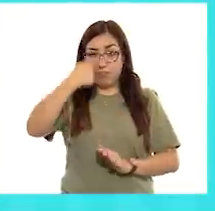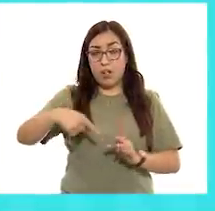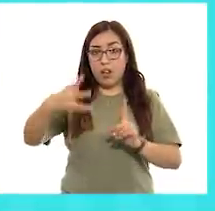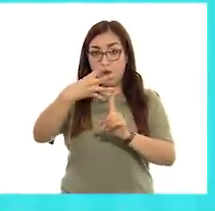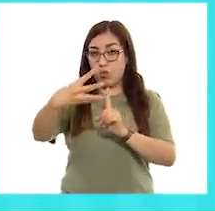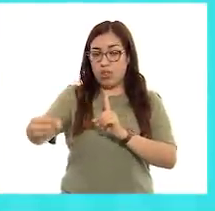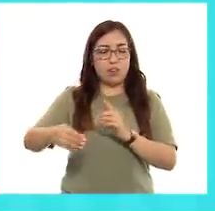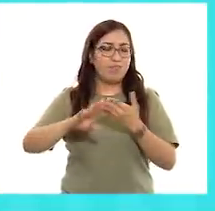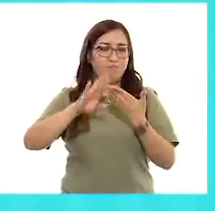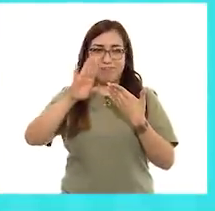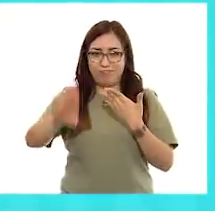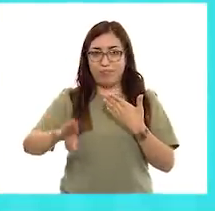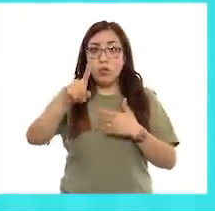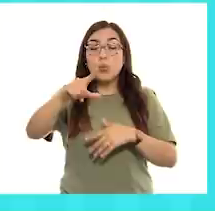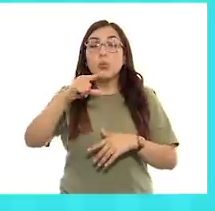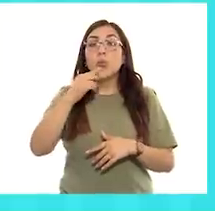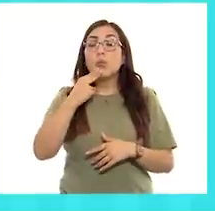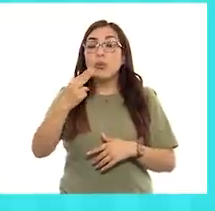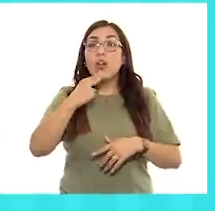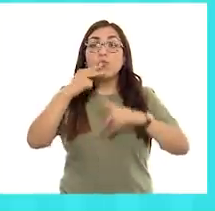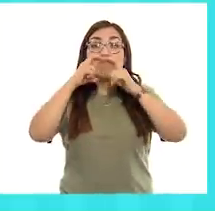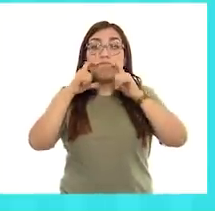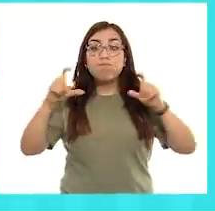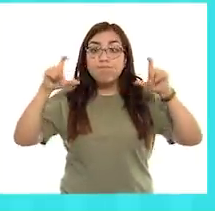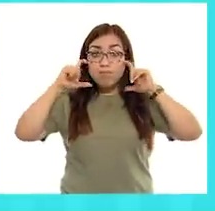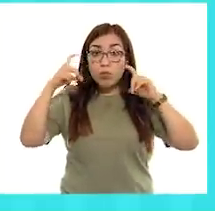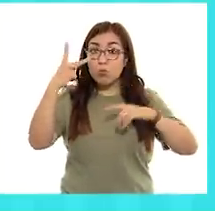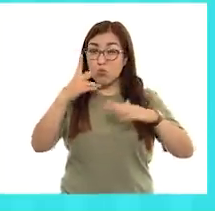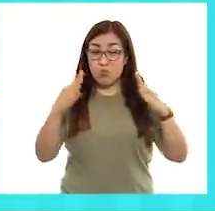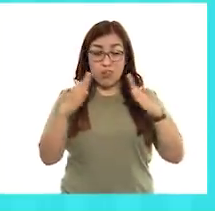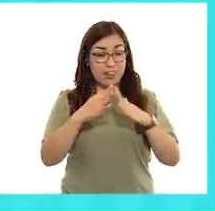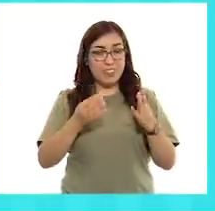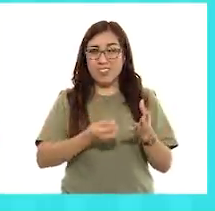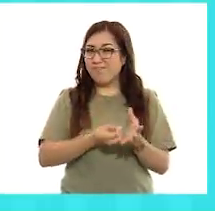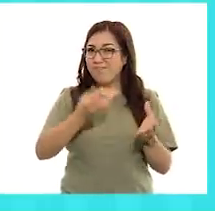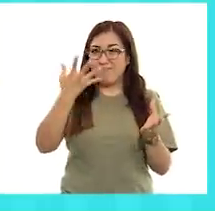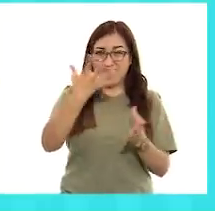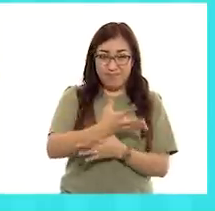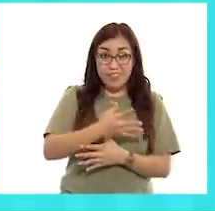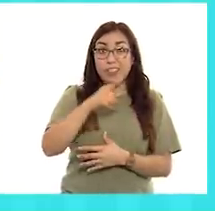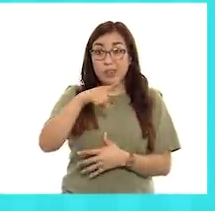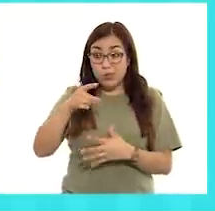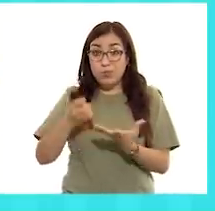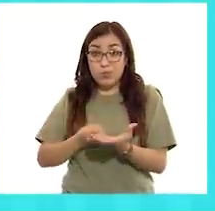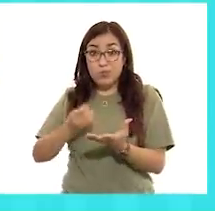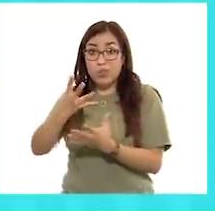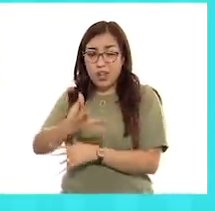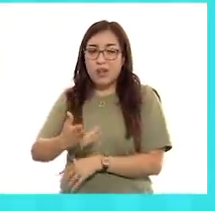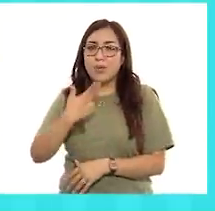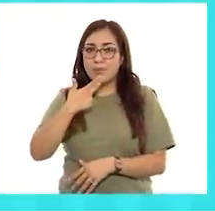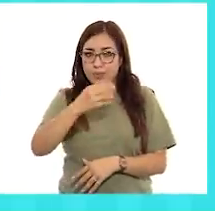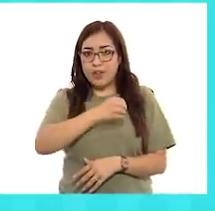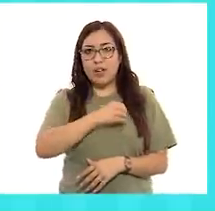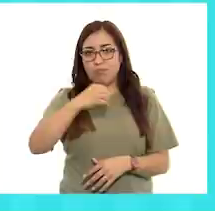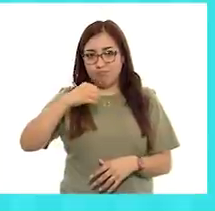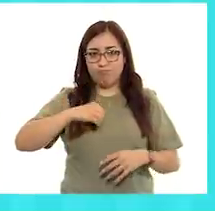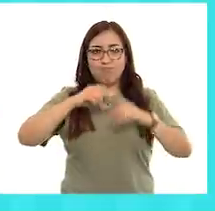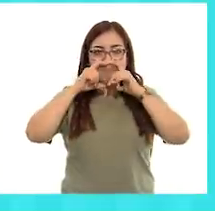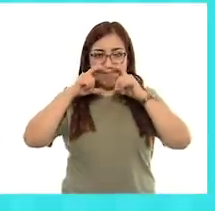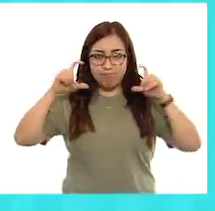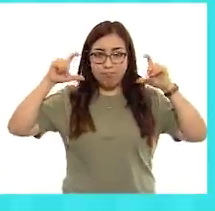Utiliza cubrebocas. No salgas de casa. Si tienes que hacerlo, recuerda que es obligatorio utilizarlo. Mantén una distancia mínima